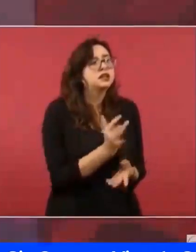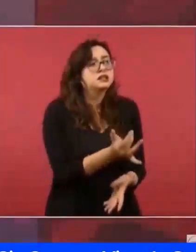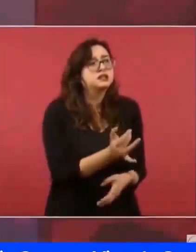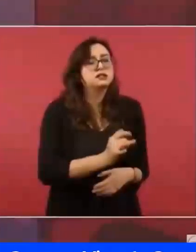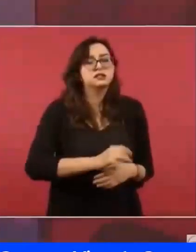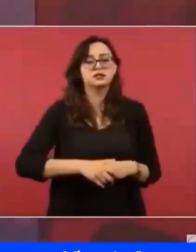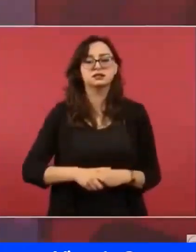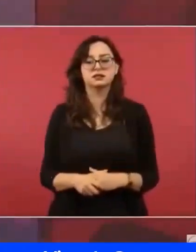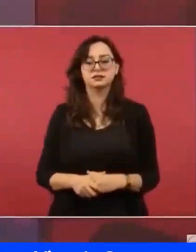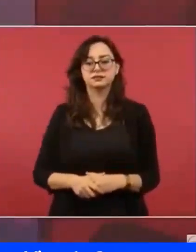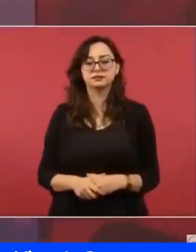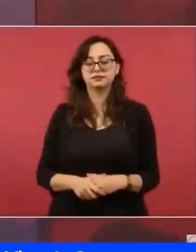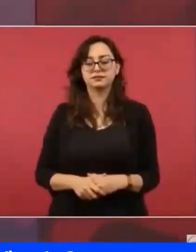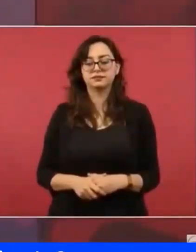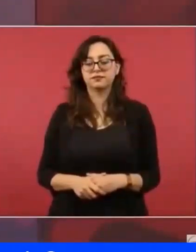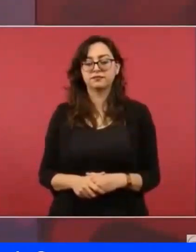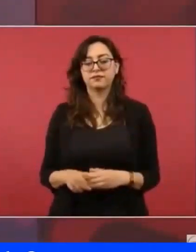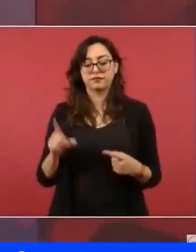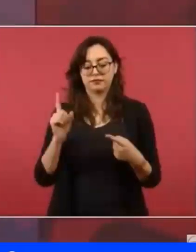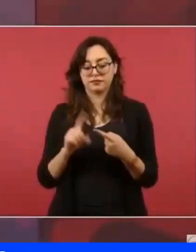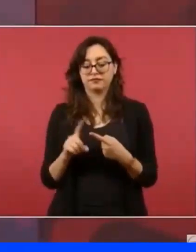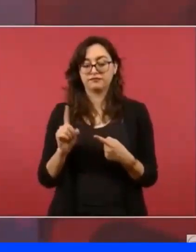Los precios de la luz.